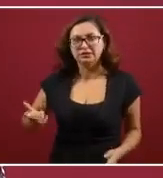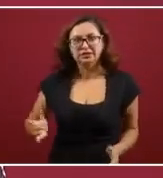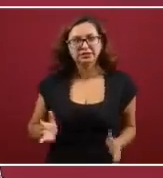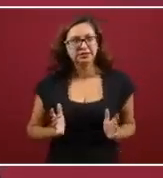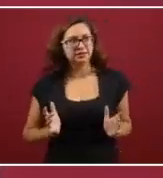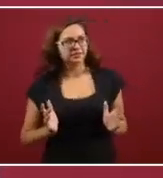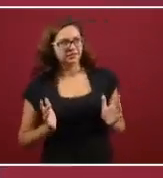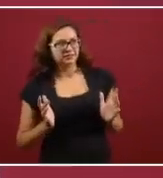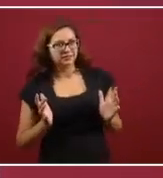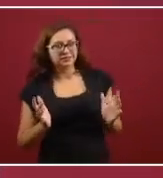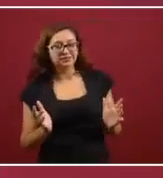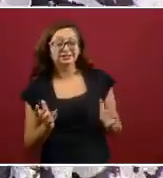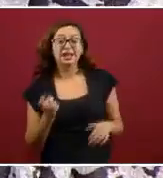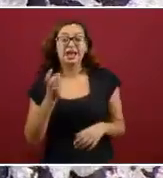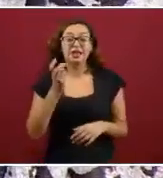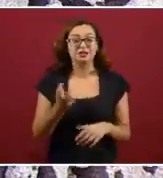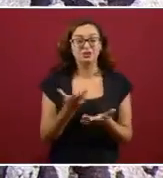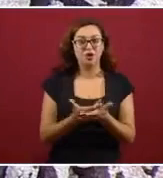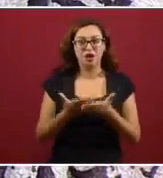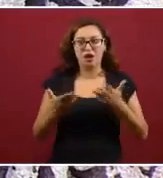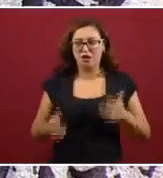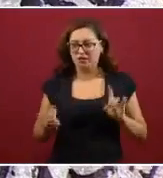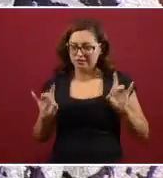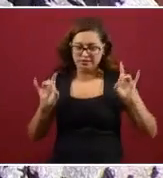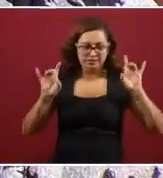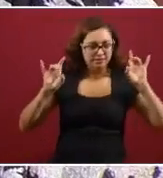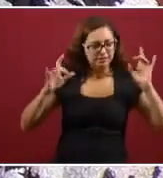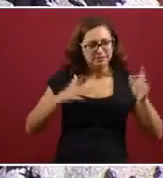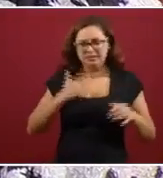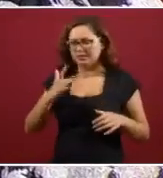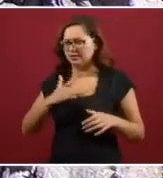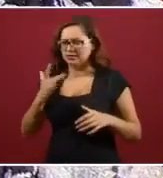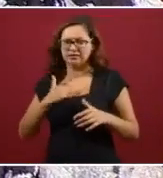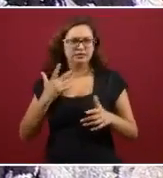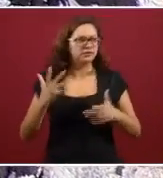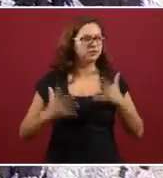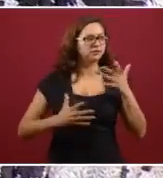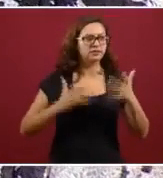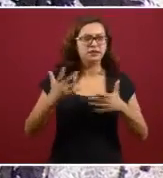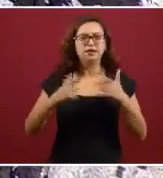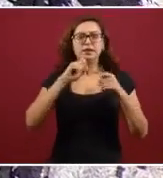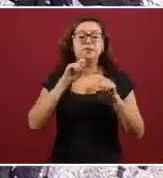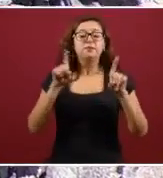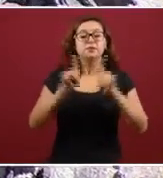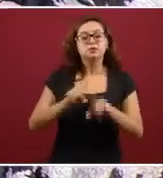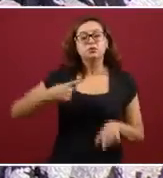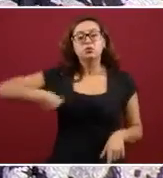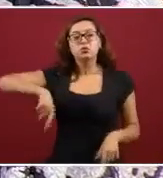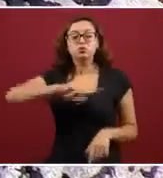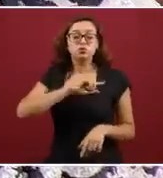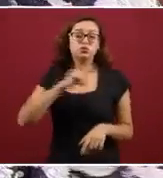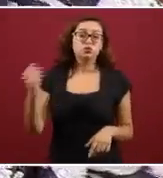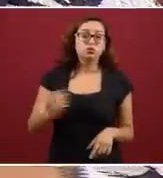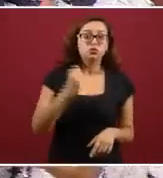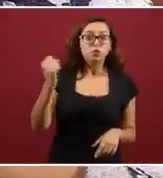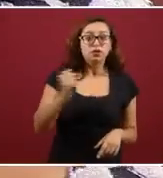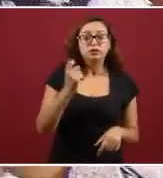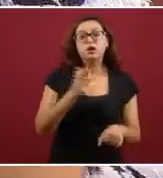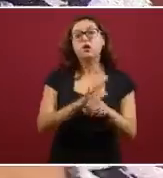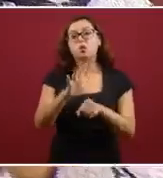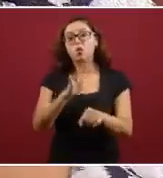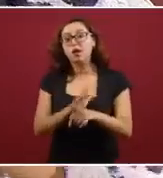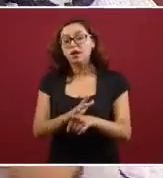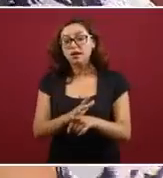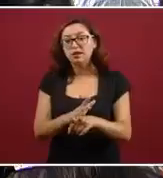pues, para en alguna forma, para suerte de todos nosotros, se ha incorporado en